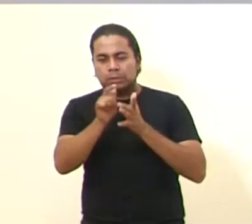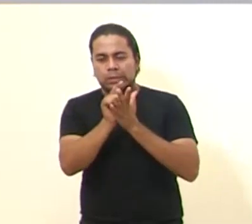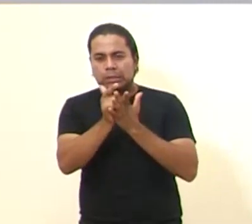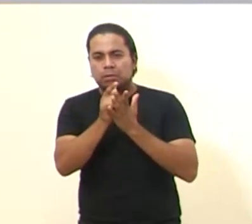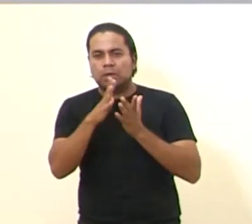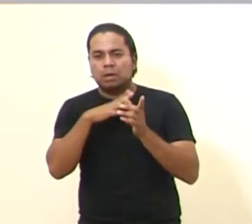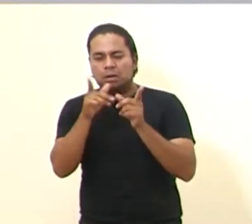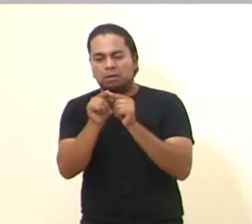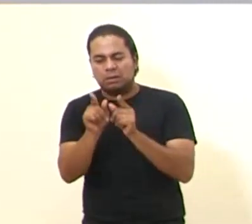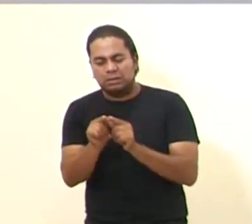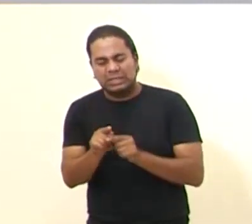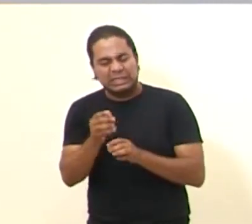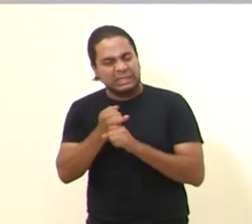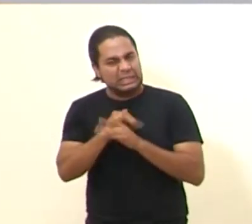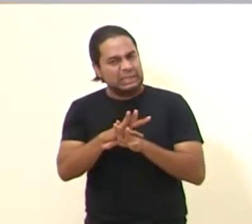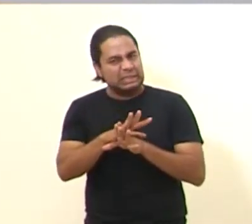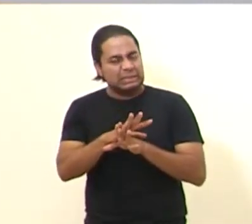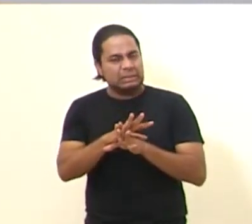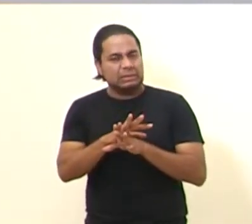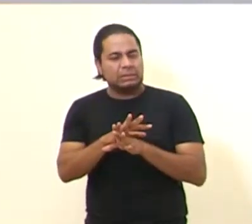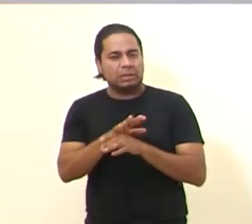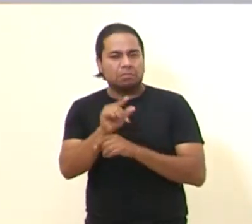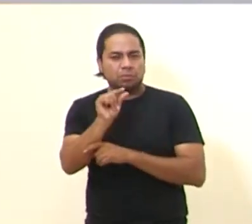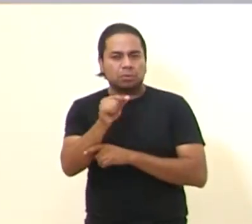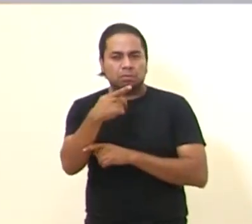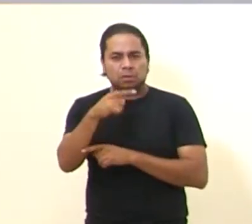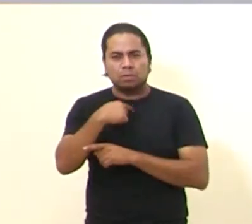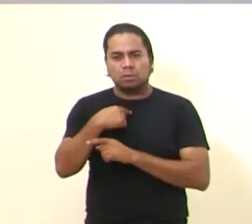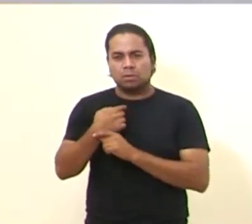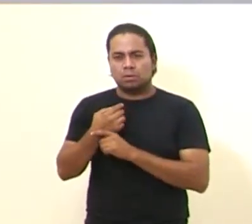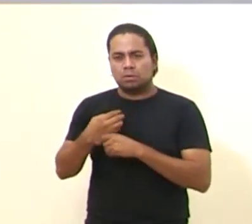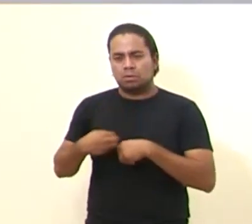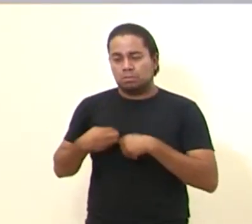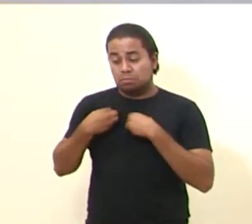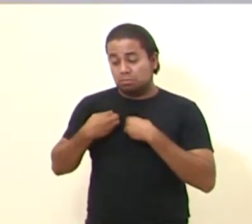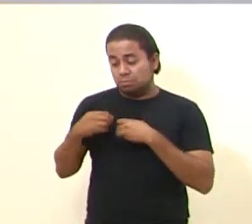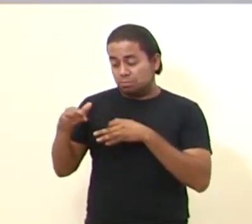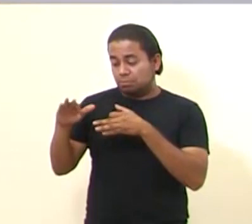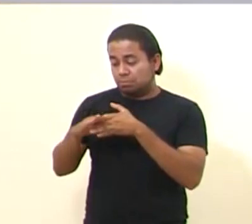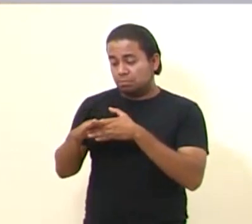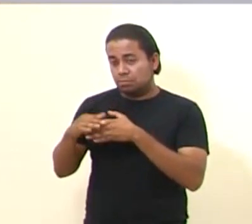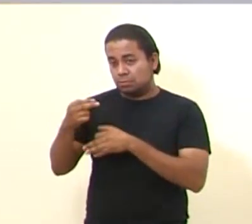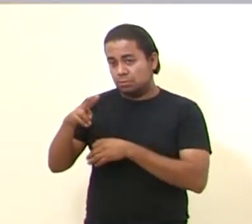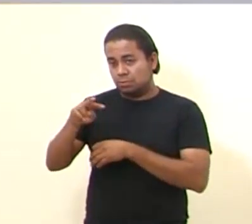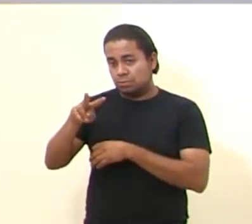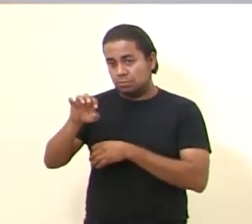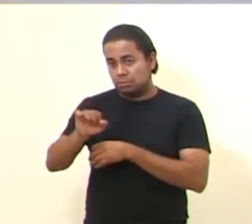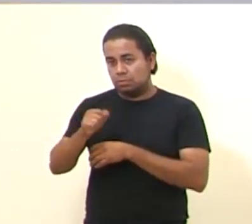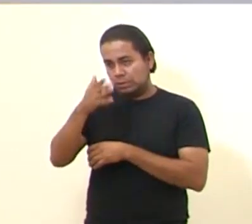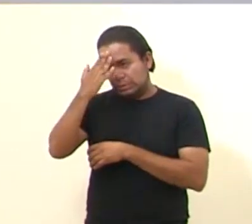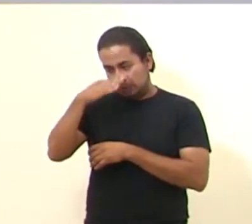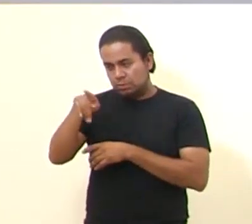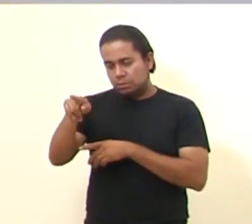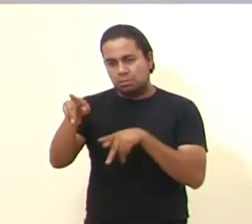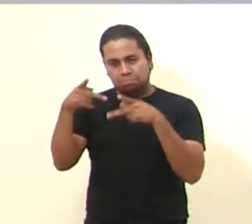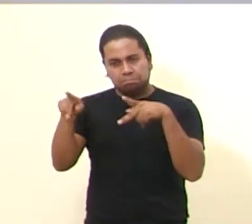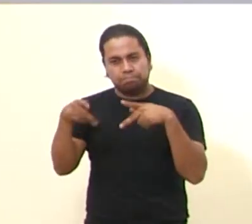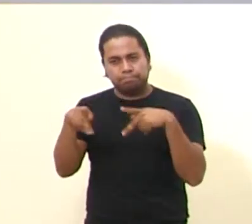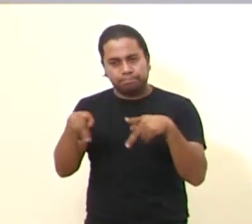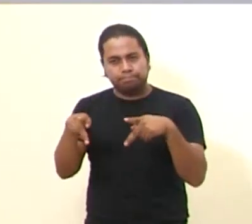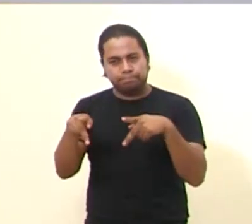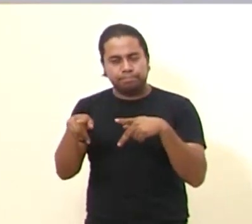muy poca información, pero como yo he vivido cerca de los Guabes, sé que también se dedican al comercio.